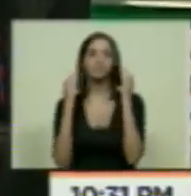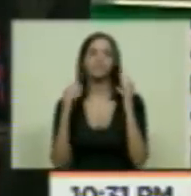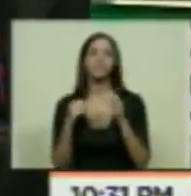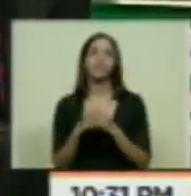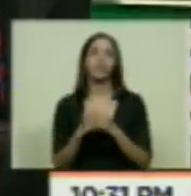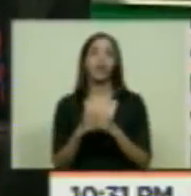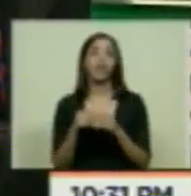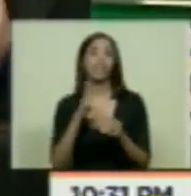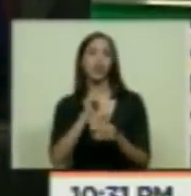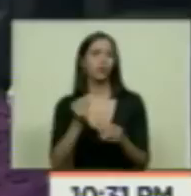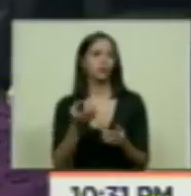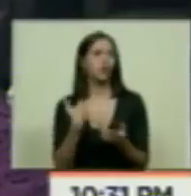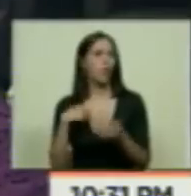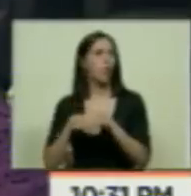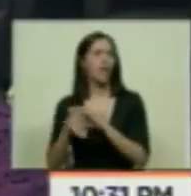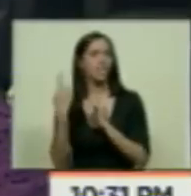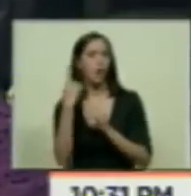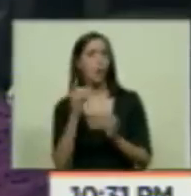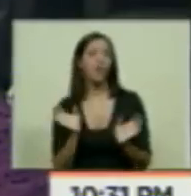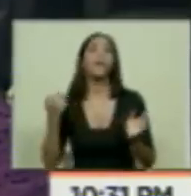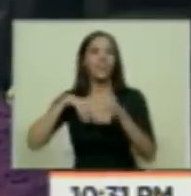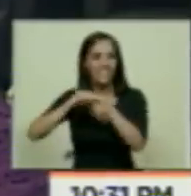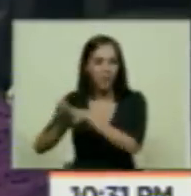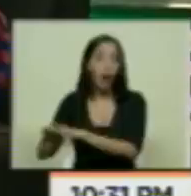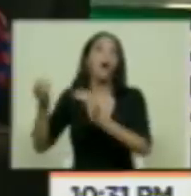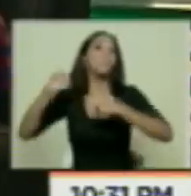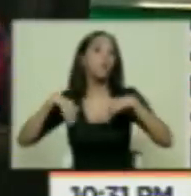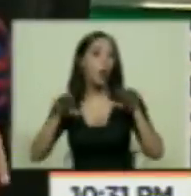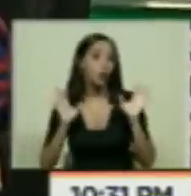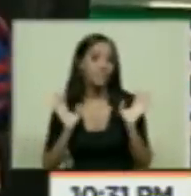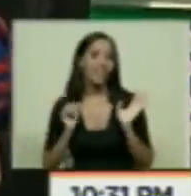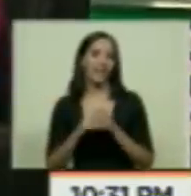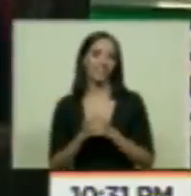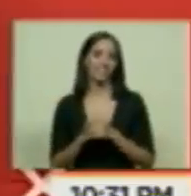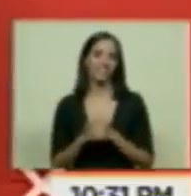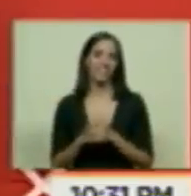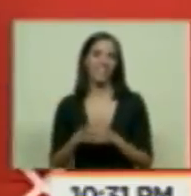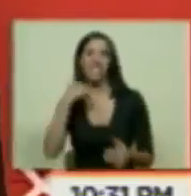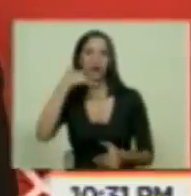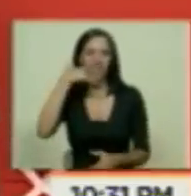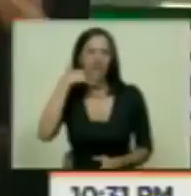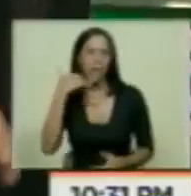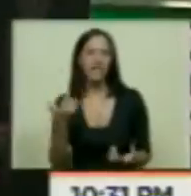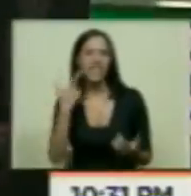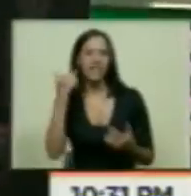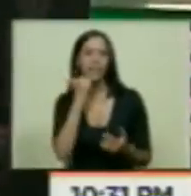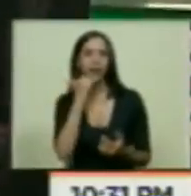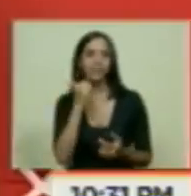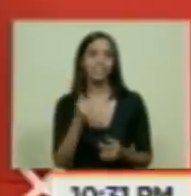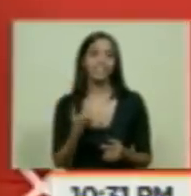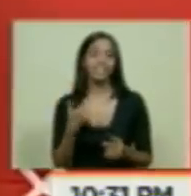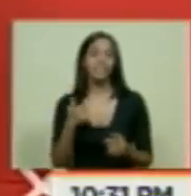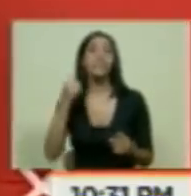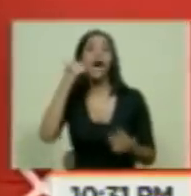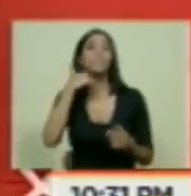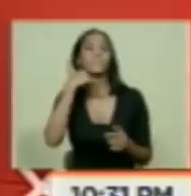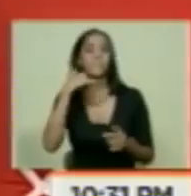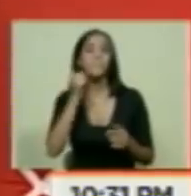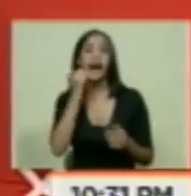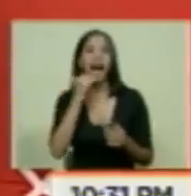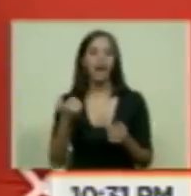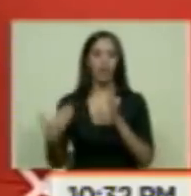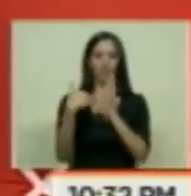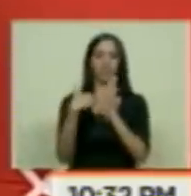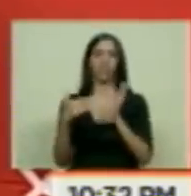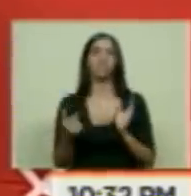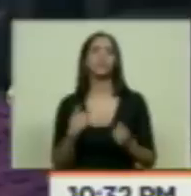la devolví una. Hasta para llorar. Pero la tenemos ahí casi la mosca, Fabio. Hasta yo lo llamaba, mira. Discúlpame, me quedé con una de esas máscaras. Y que mira, Mango se metió conmigo. Ya, yo